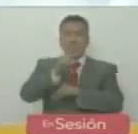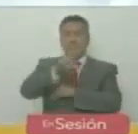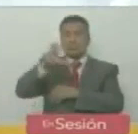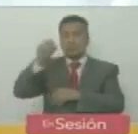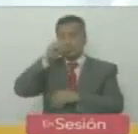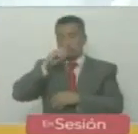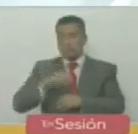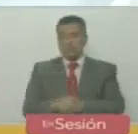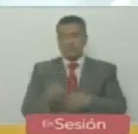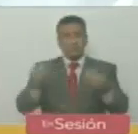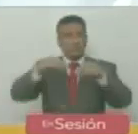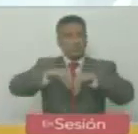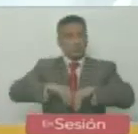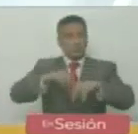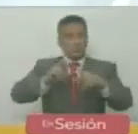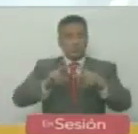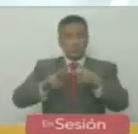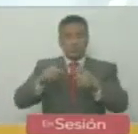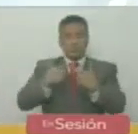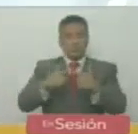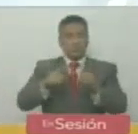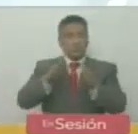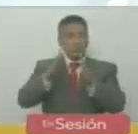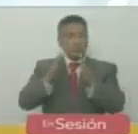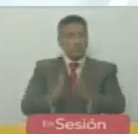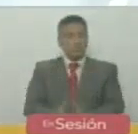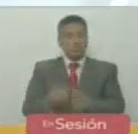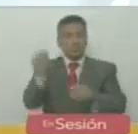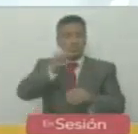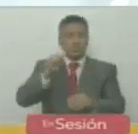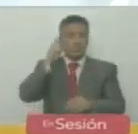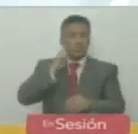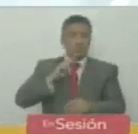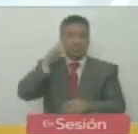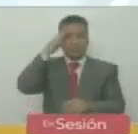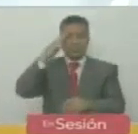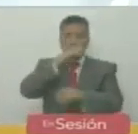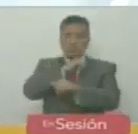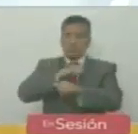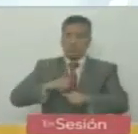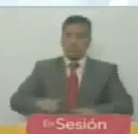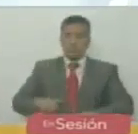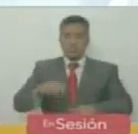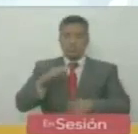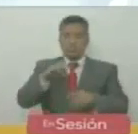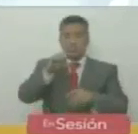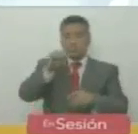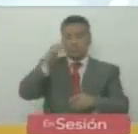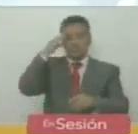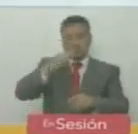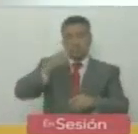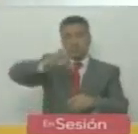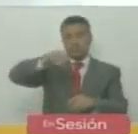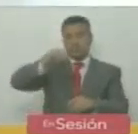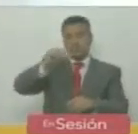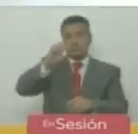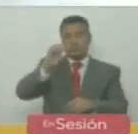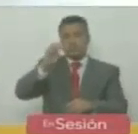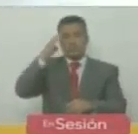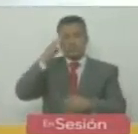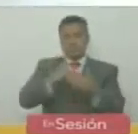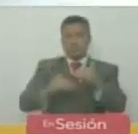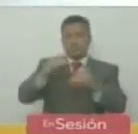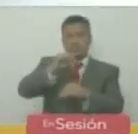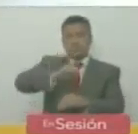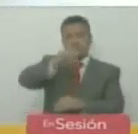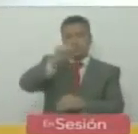del encuentro entre el libertador Simón Bolívar y el general de los ejércitos del sur, José de San Martín.